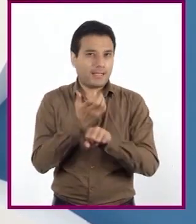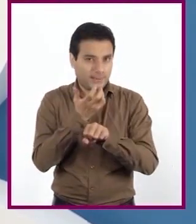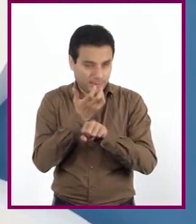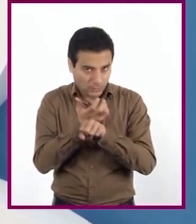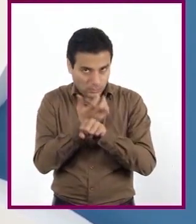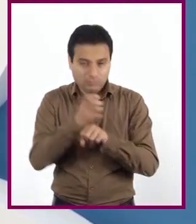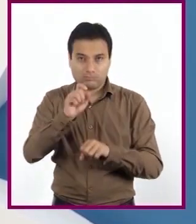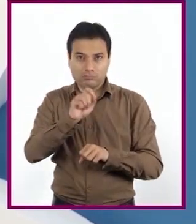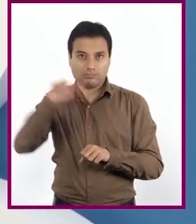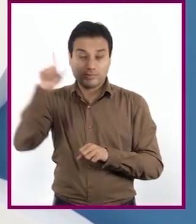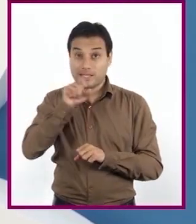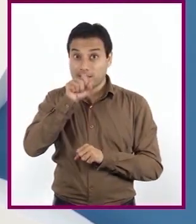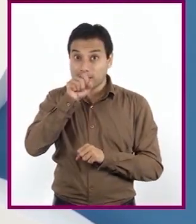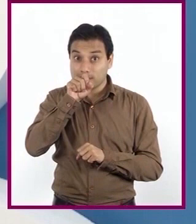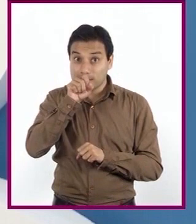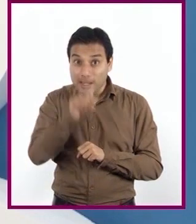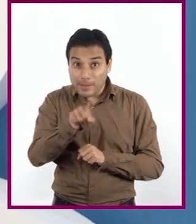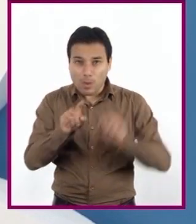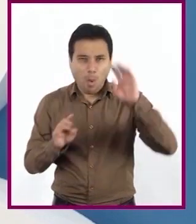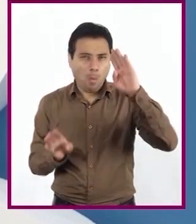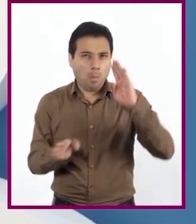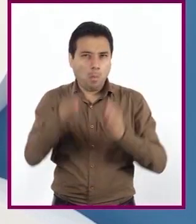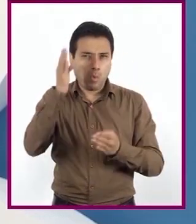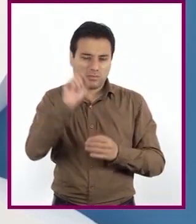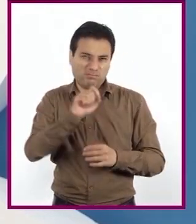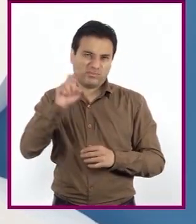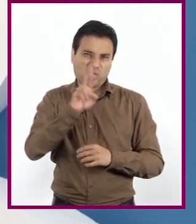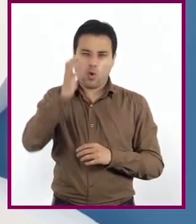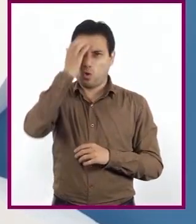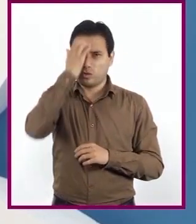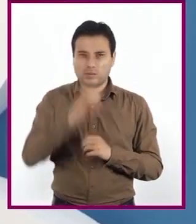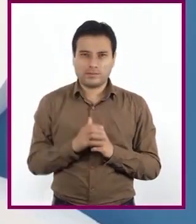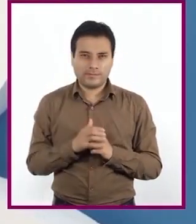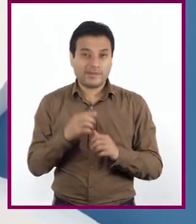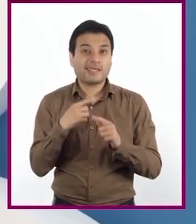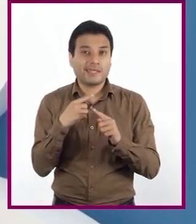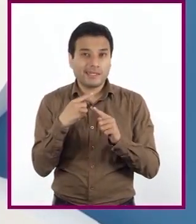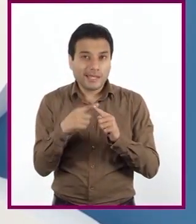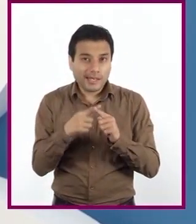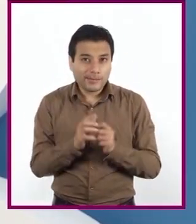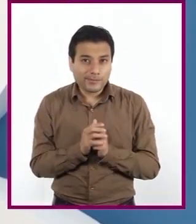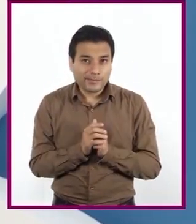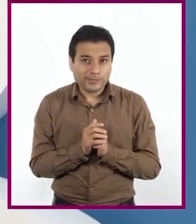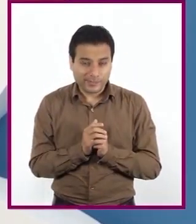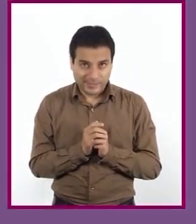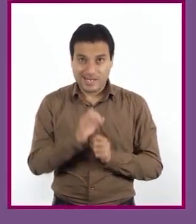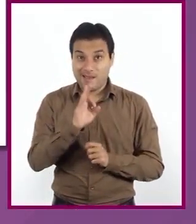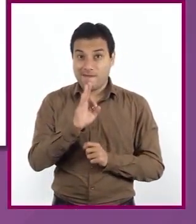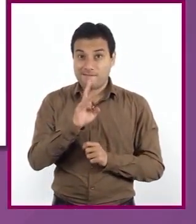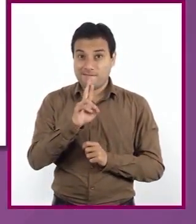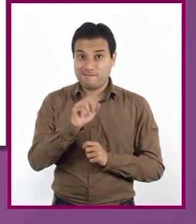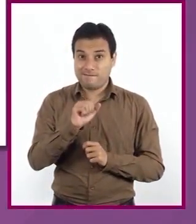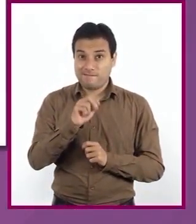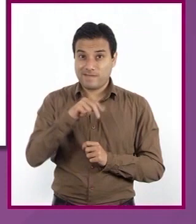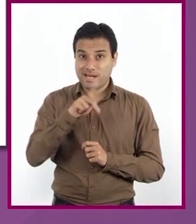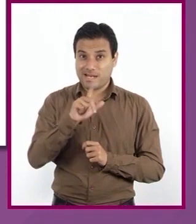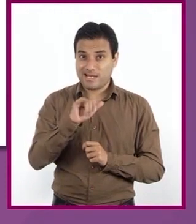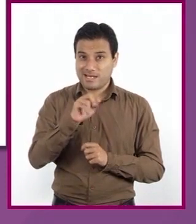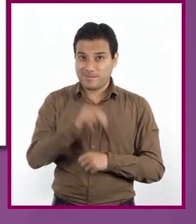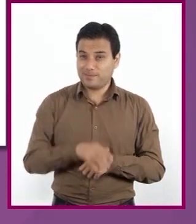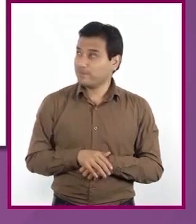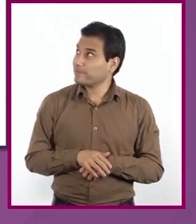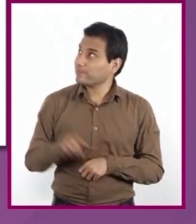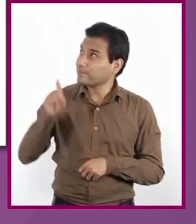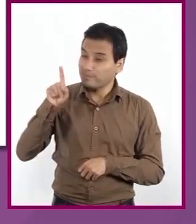Unidos, sino también en la historia del mundo. Estoy hablando del magnífico Benjamin Franklin. Benjamin